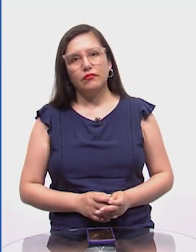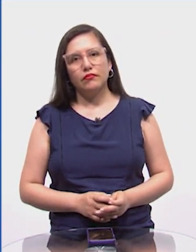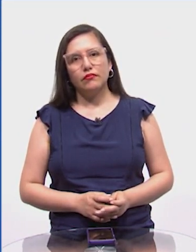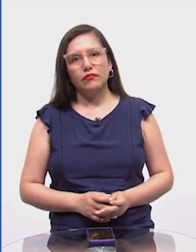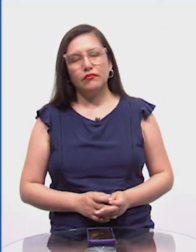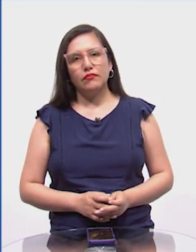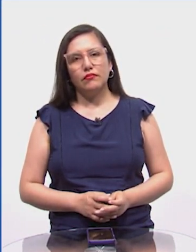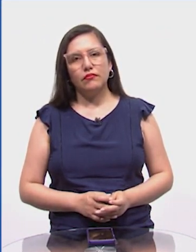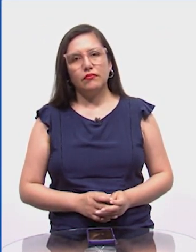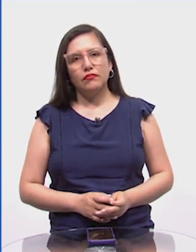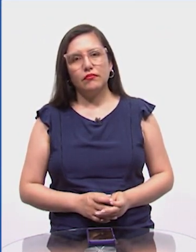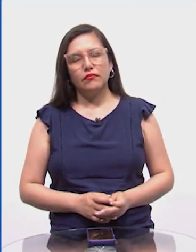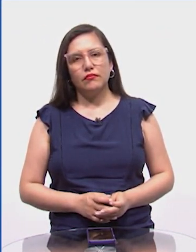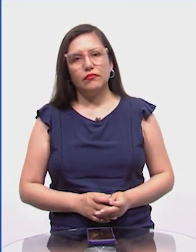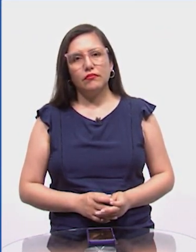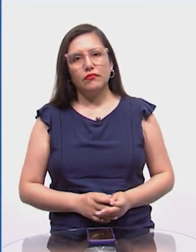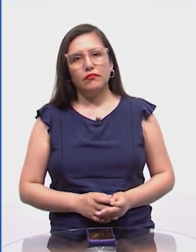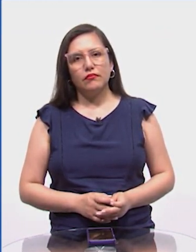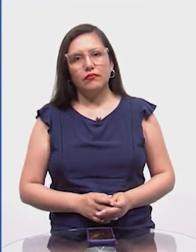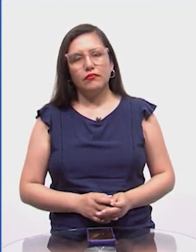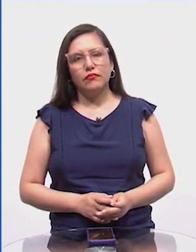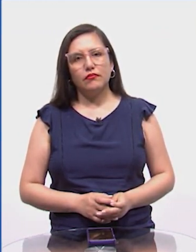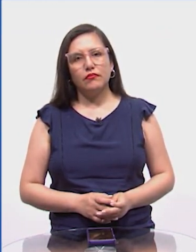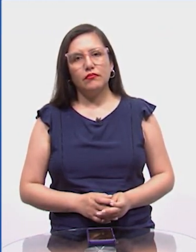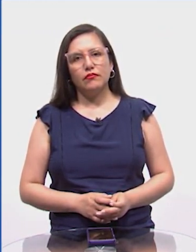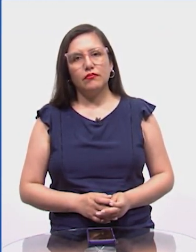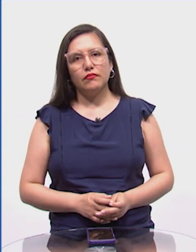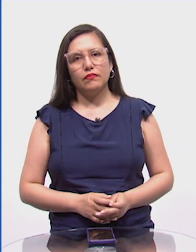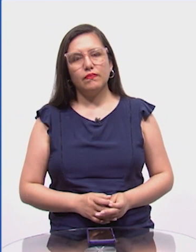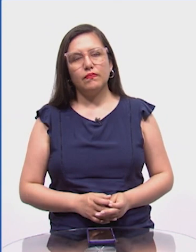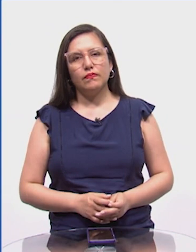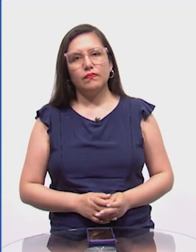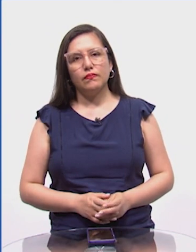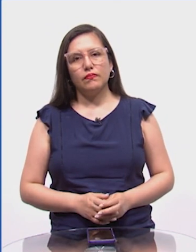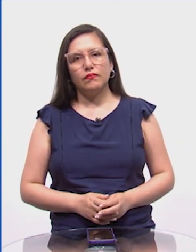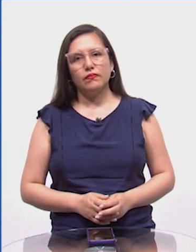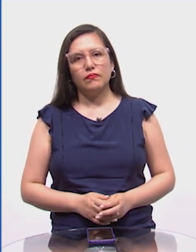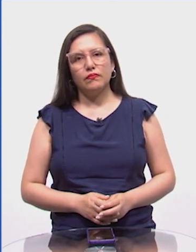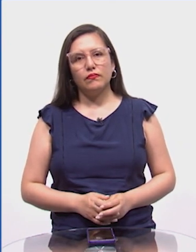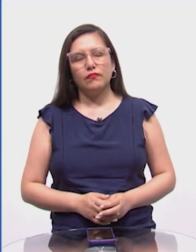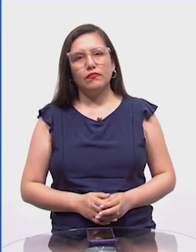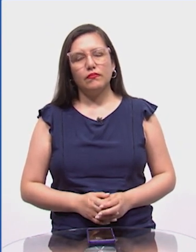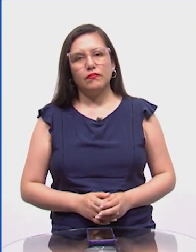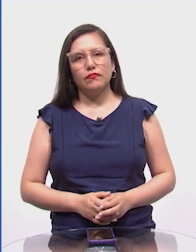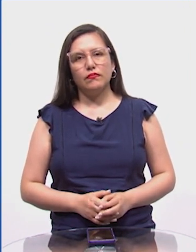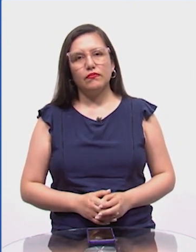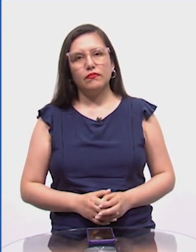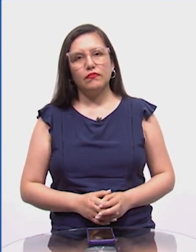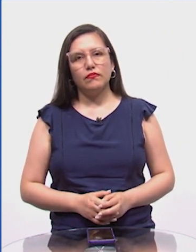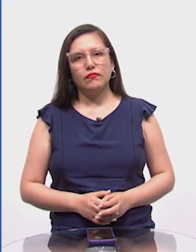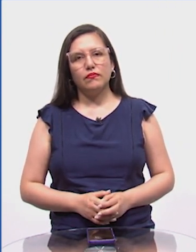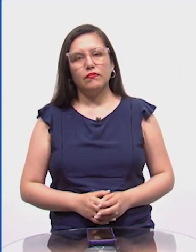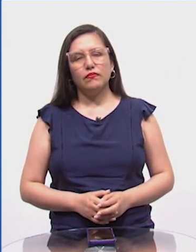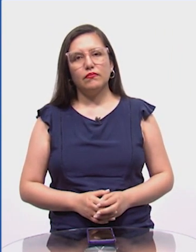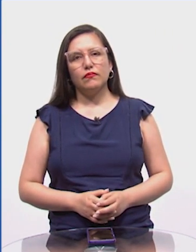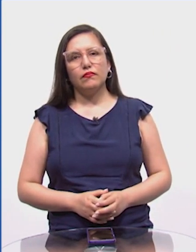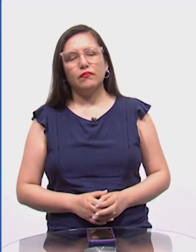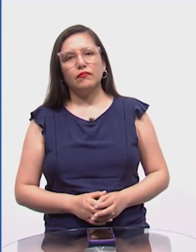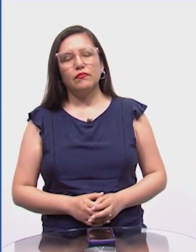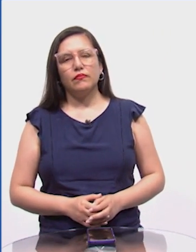de un 100 el año pasado, ahorita producimos 40, 45. También me